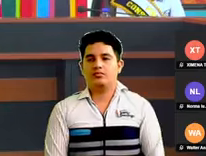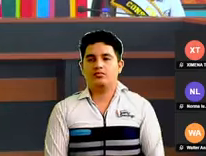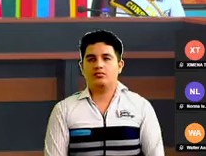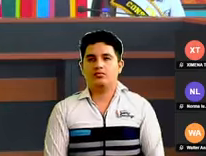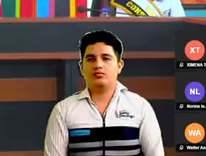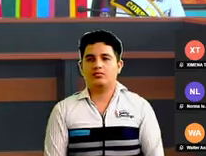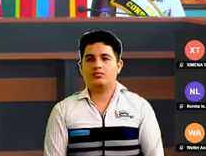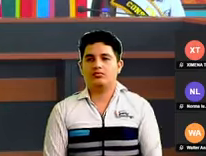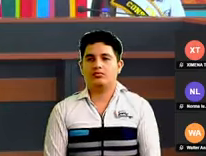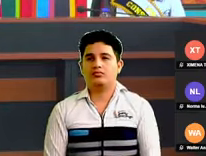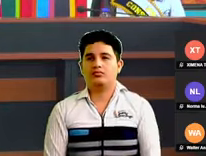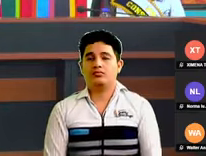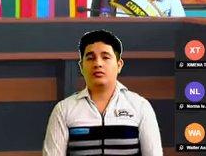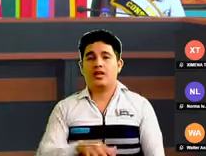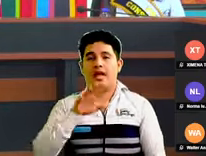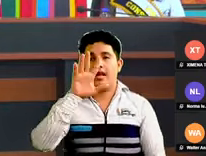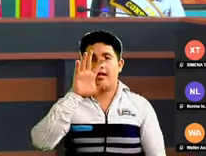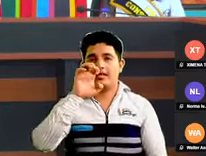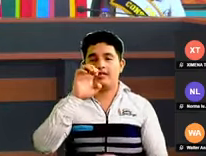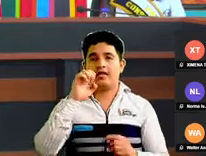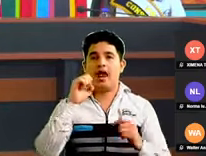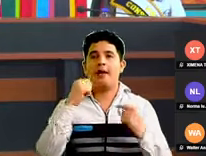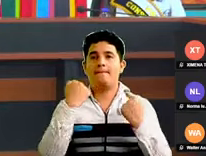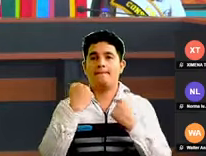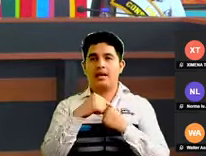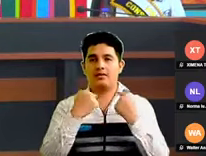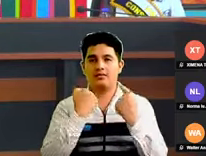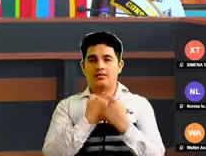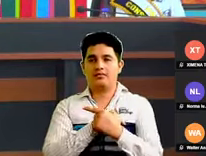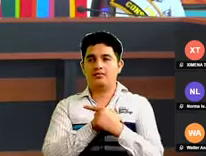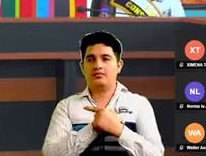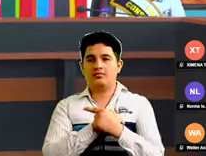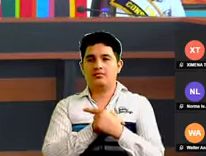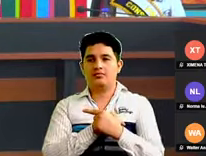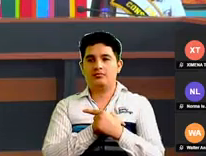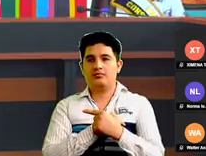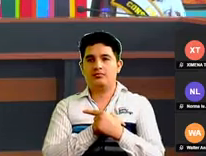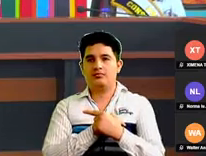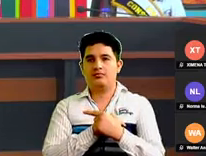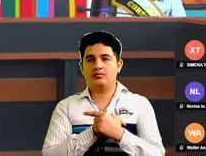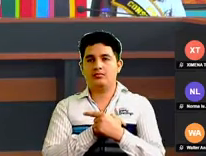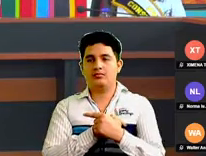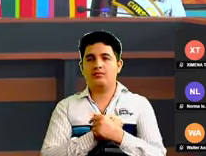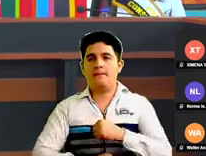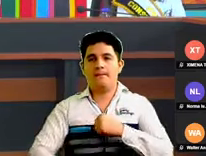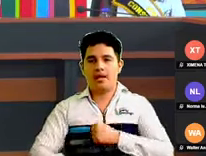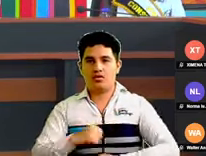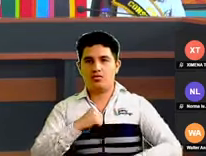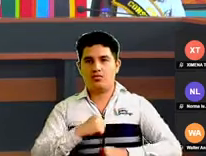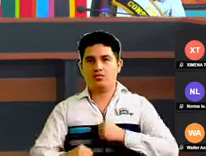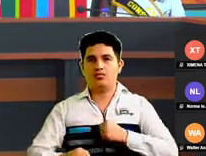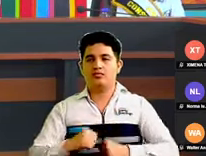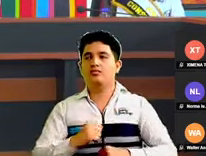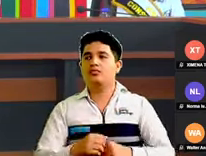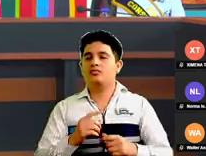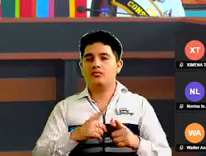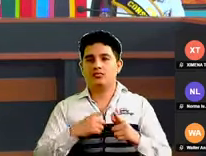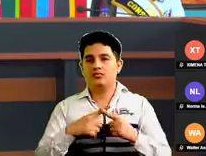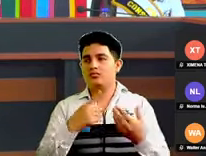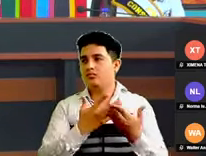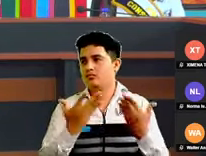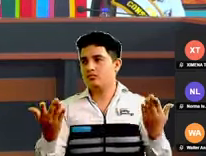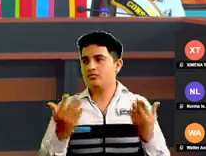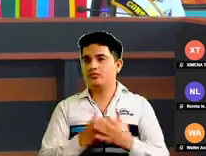integrar a partir del 15 de mayo, puedan tomar las acciones pertinentes para poder seguir atendiendo a quienes más lo necesitan, a las cooperativas